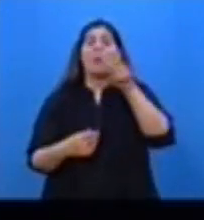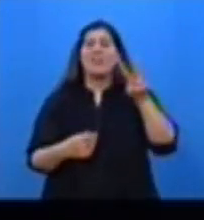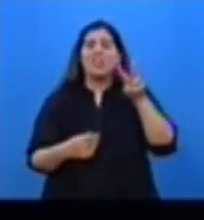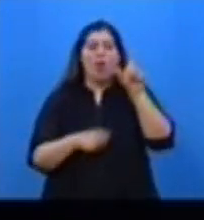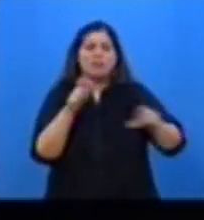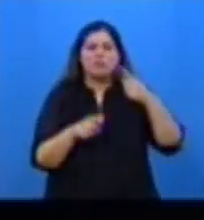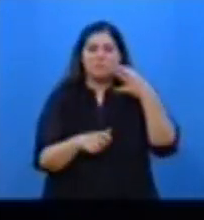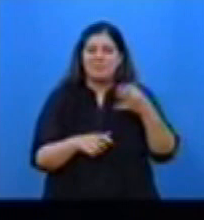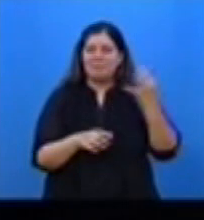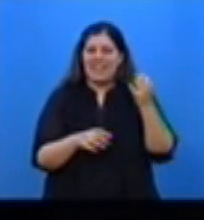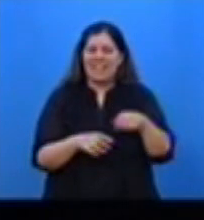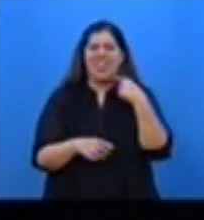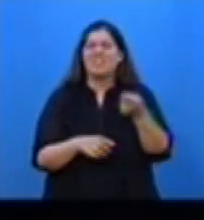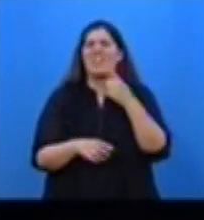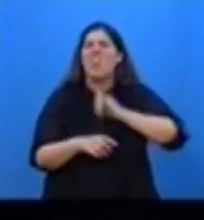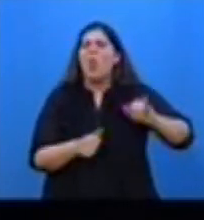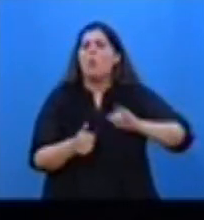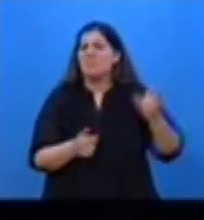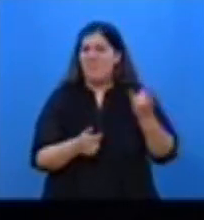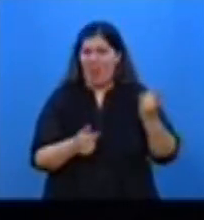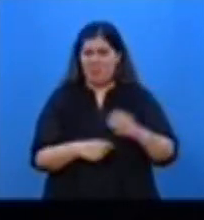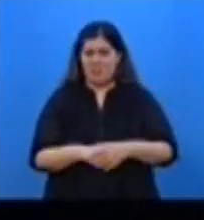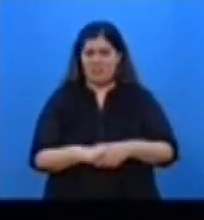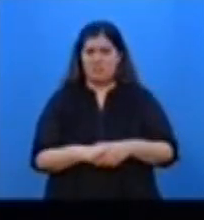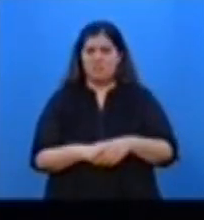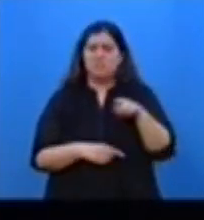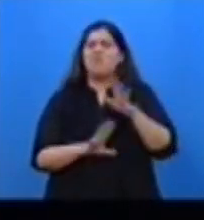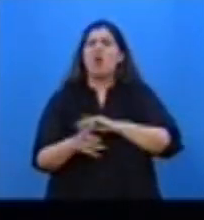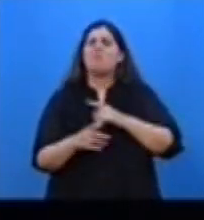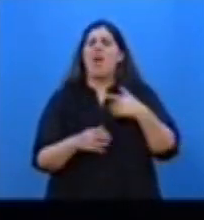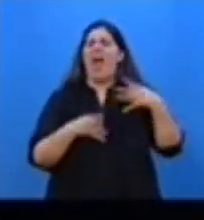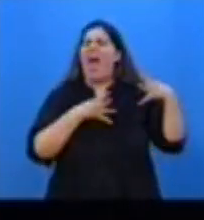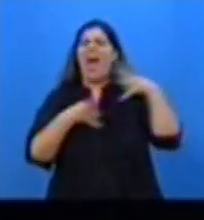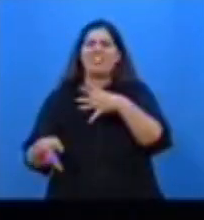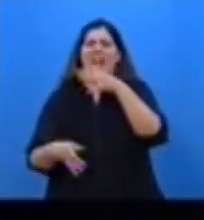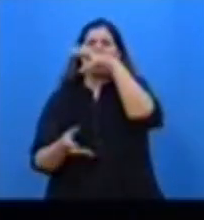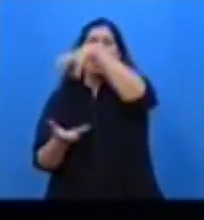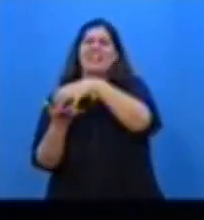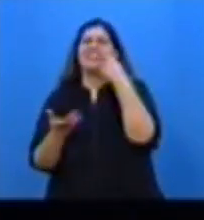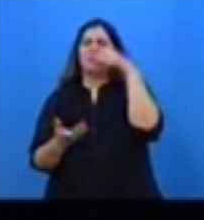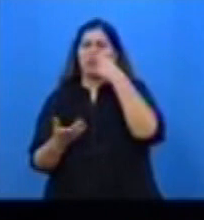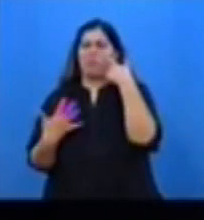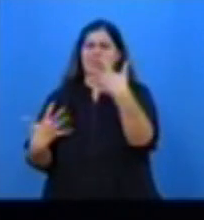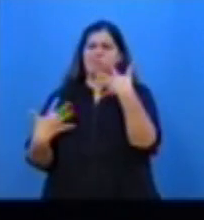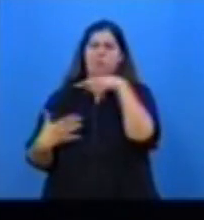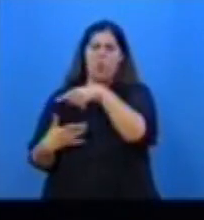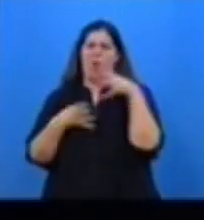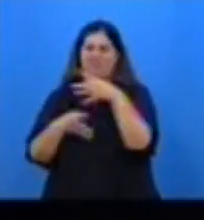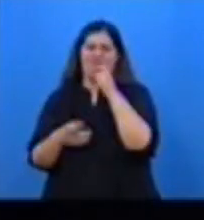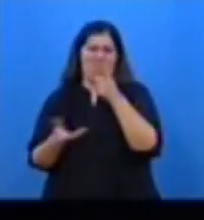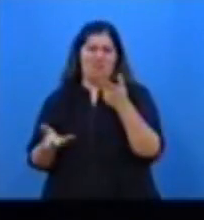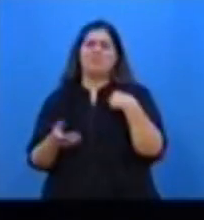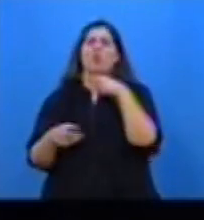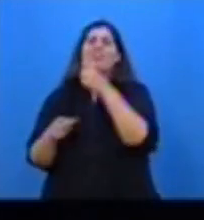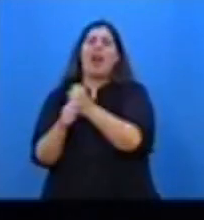forma unánime dijeron que las denuncias eran falsas esto fue un claro ataque a una institución que es muy reconocida por su labor contra el